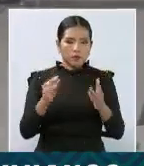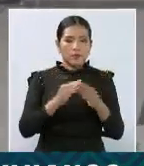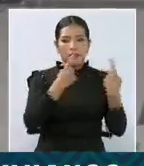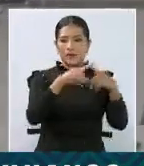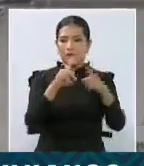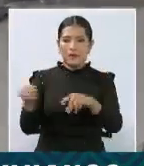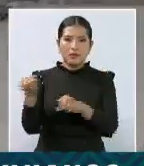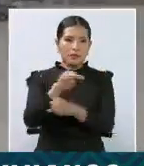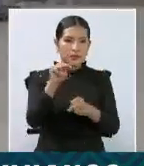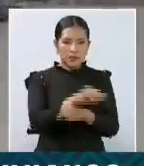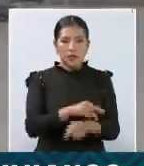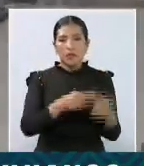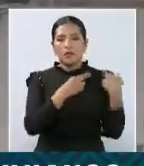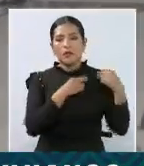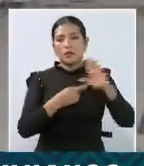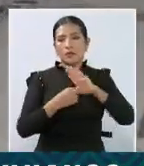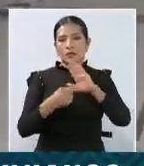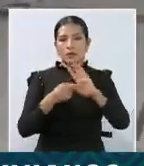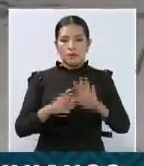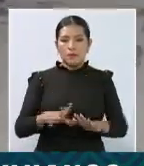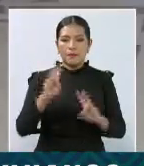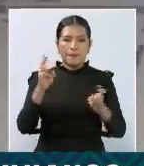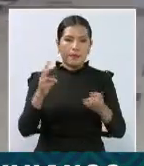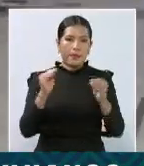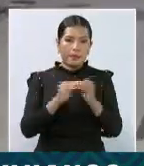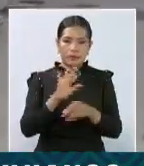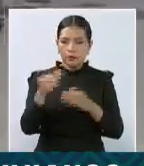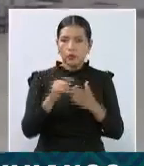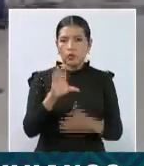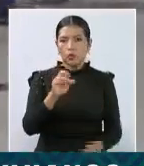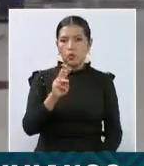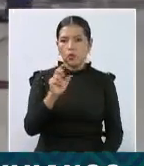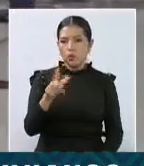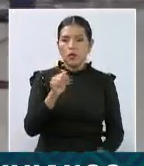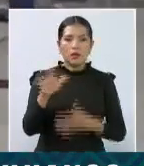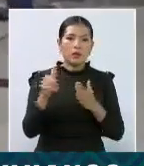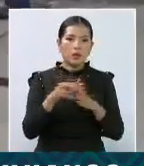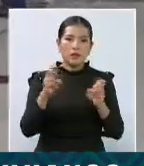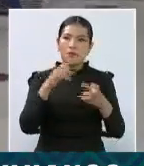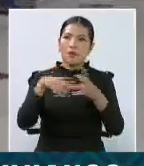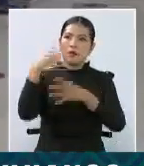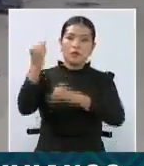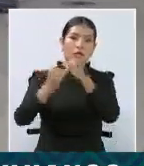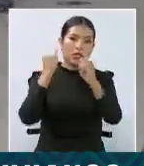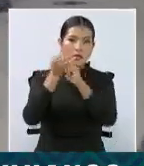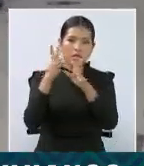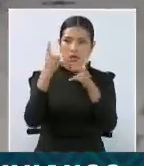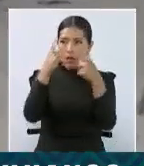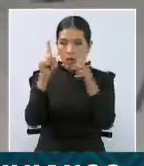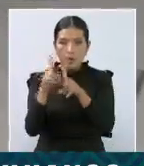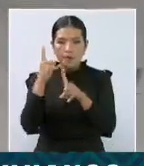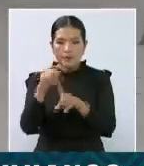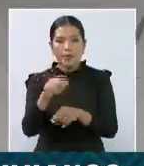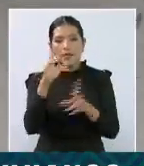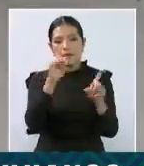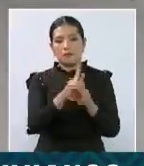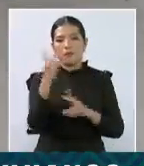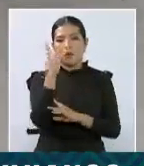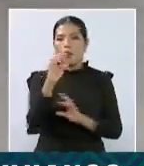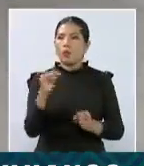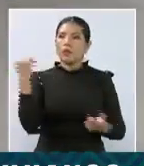y representaciones diplomáticas y consulares que se tiene en el exterior para que nuestros hermanos bolivianos puedan llegar en esta jornada a